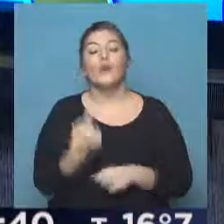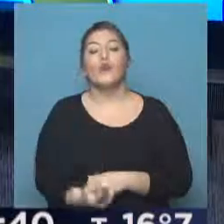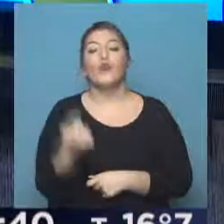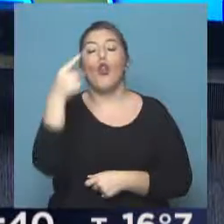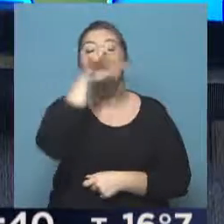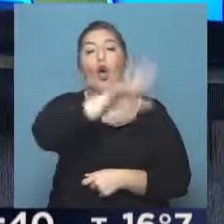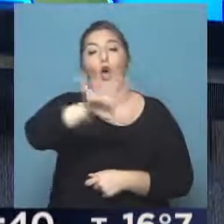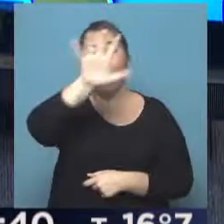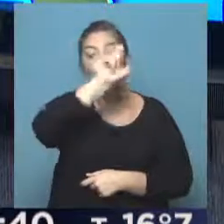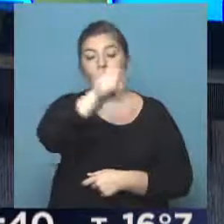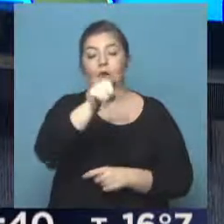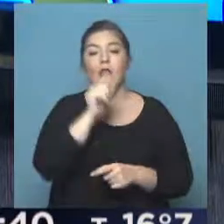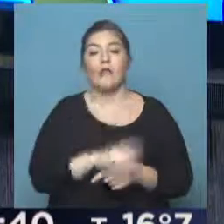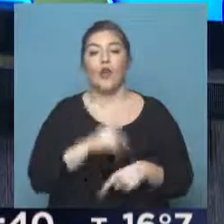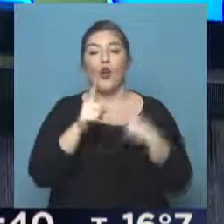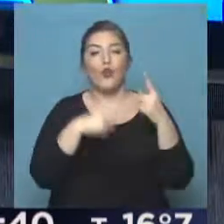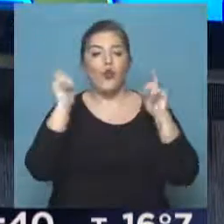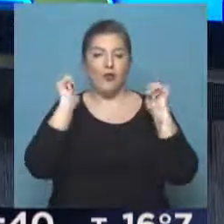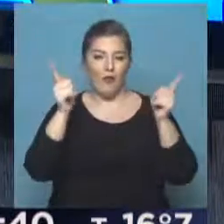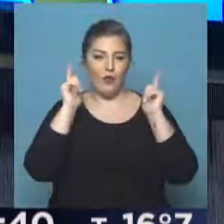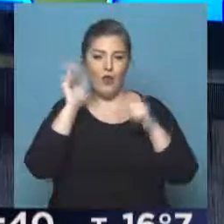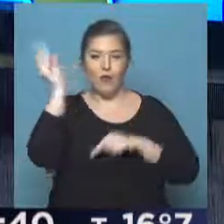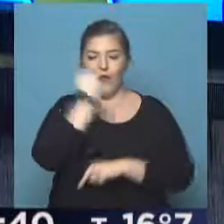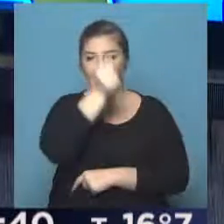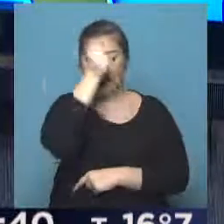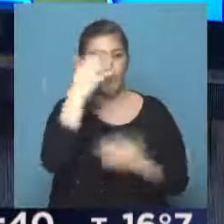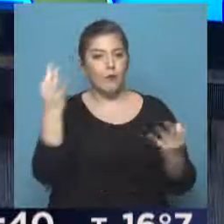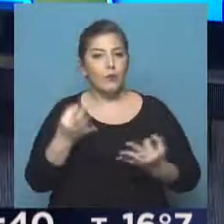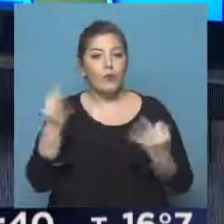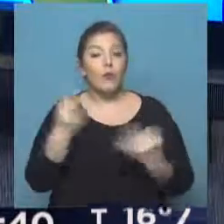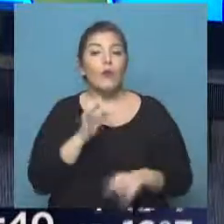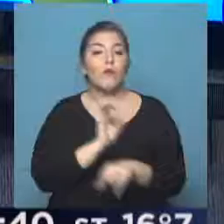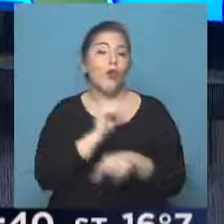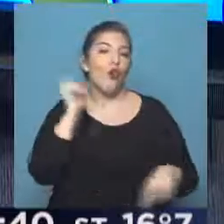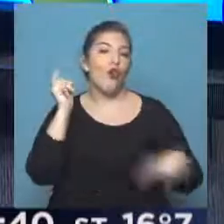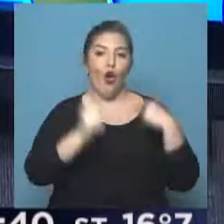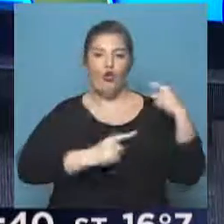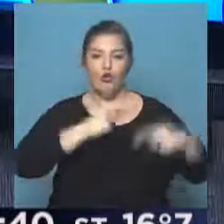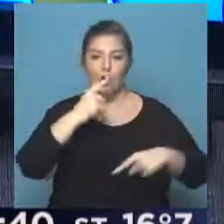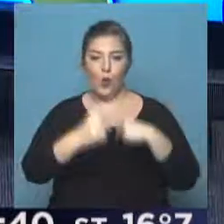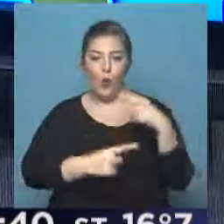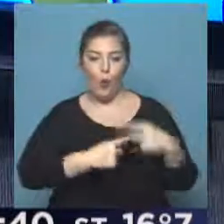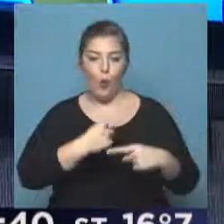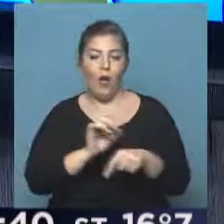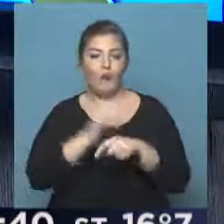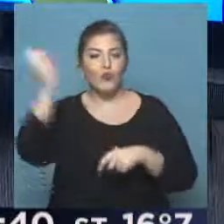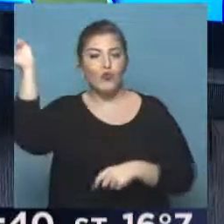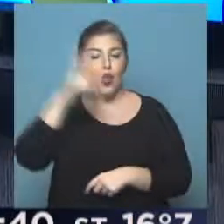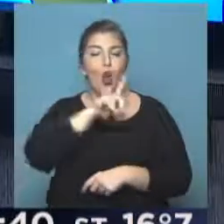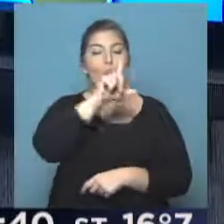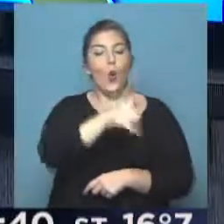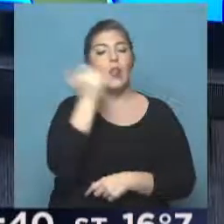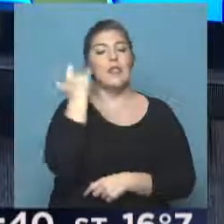noroeste. Bueno, van a seguir disfrutando de este fin de semana excelente, que se continúa el tiempo con solazo el lunes